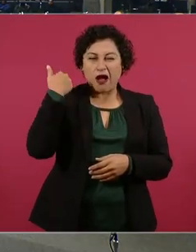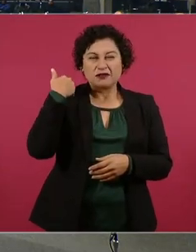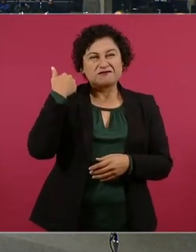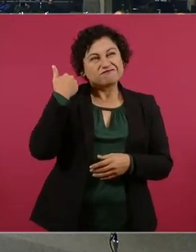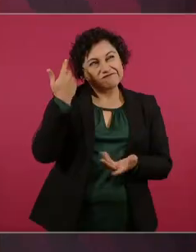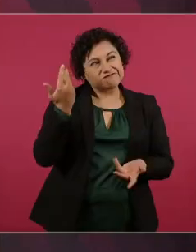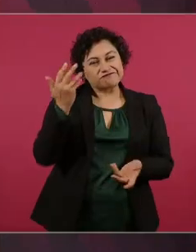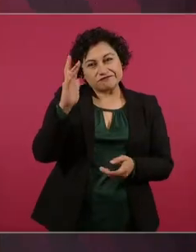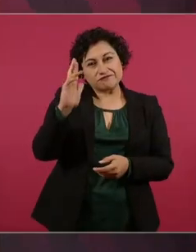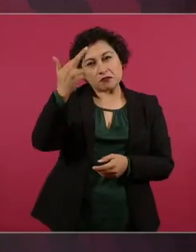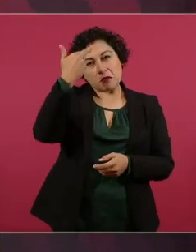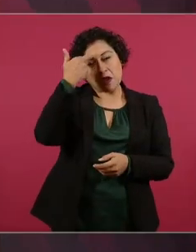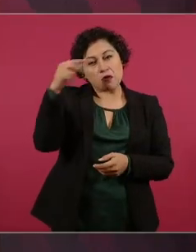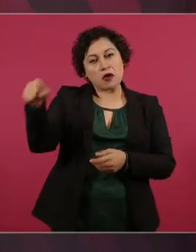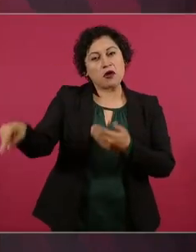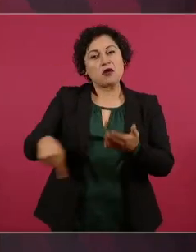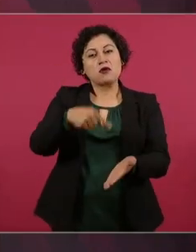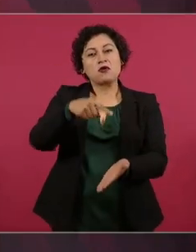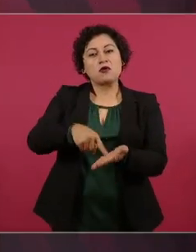Tehuacán,